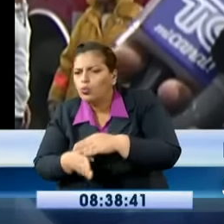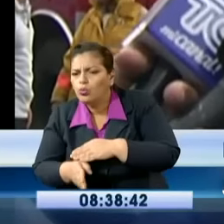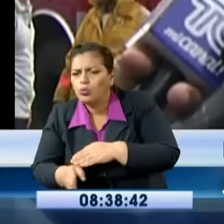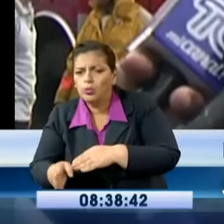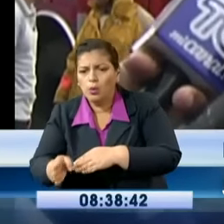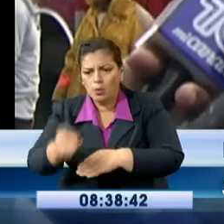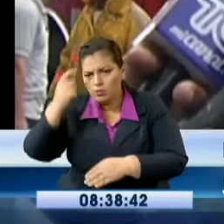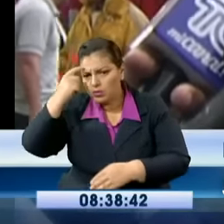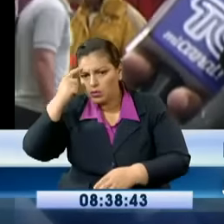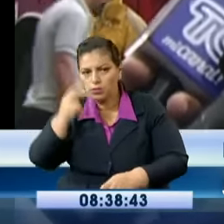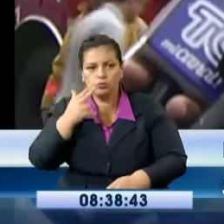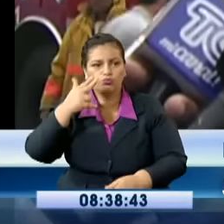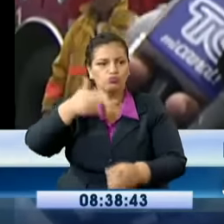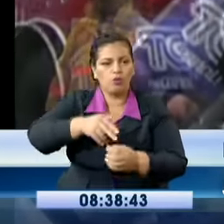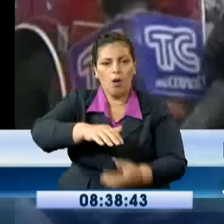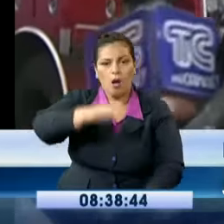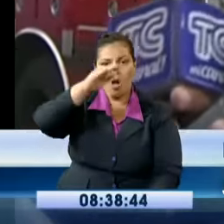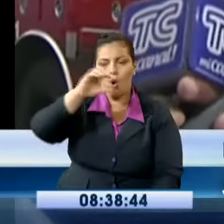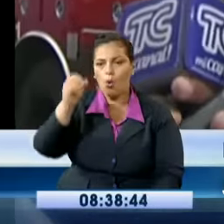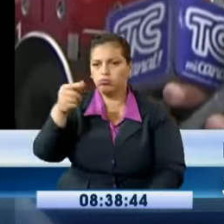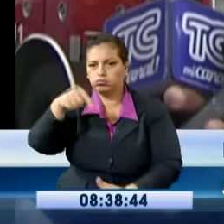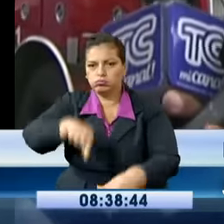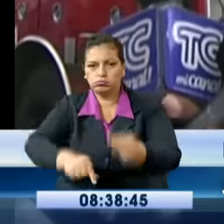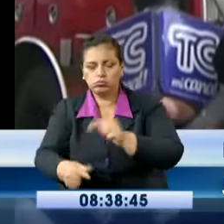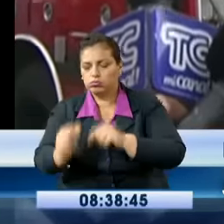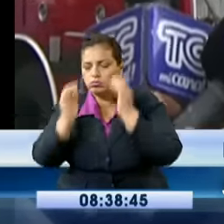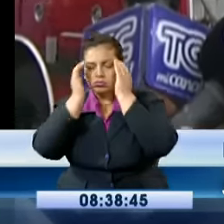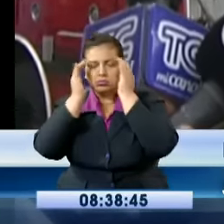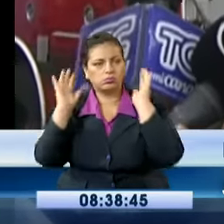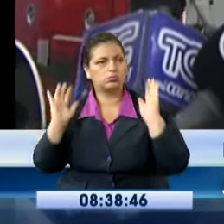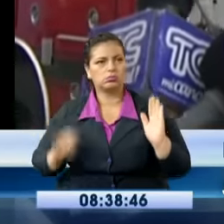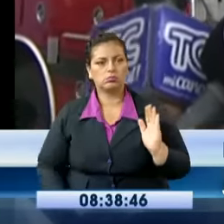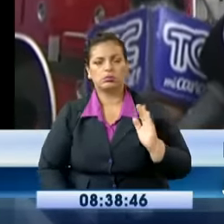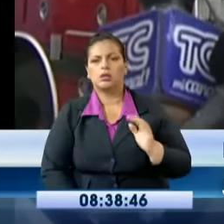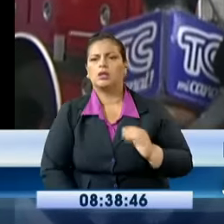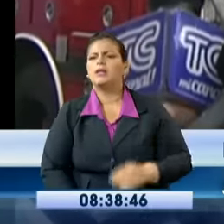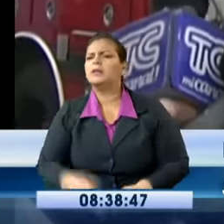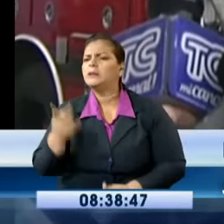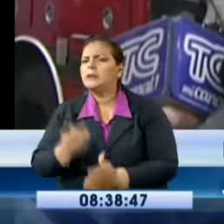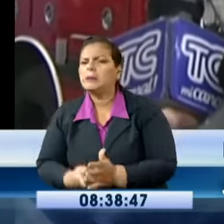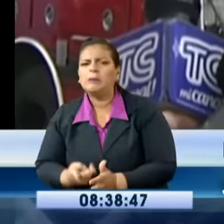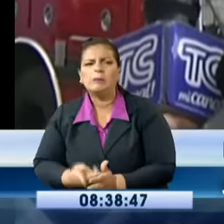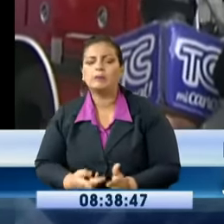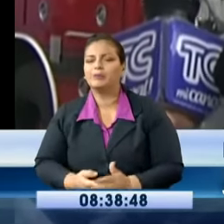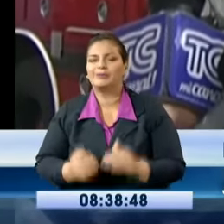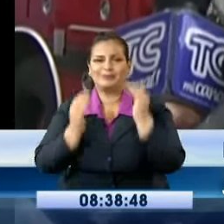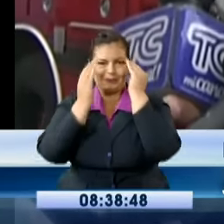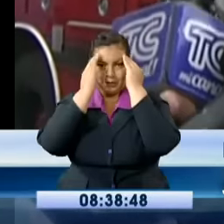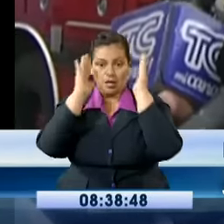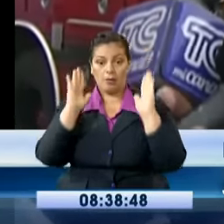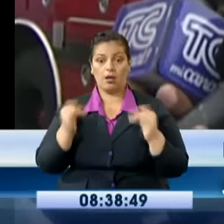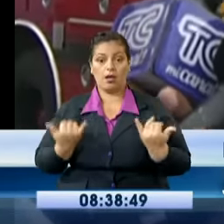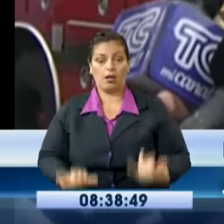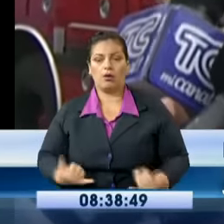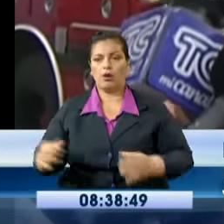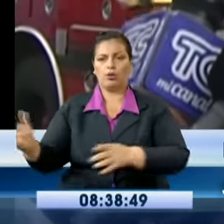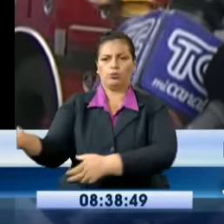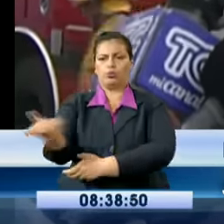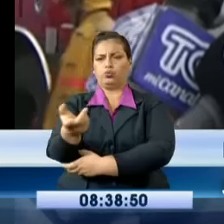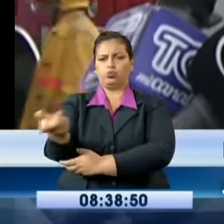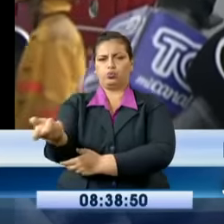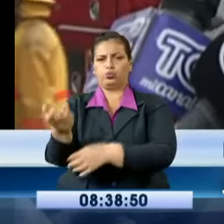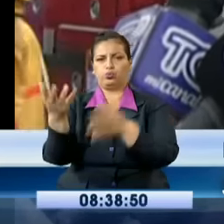algún químico en el interior, pero había un olor muy fuerte en el interior. Las causas son desconocidas. Estamos ahorita terminando de hacer la ventilación y el enfriamiento de